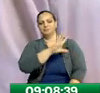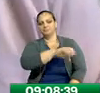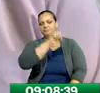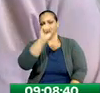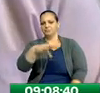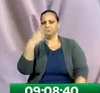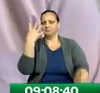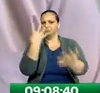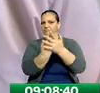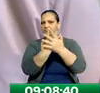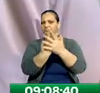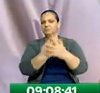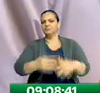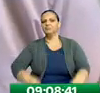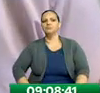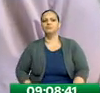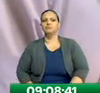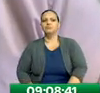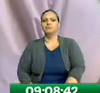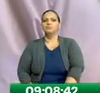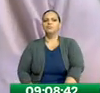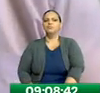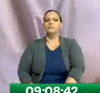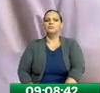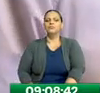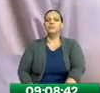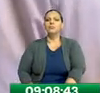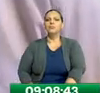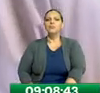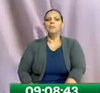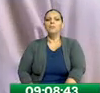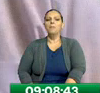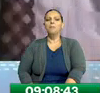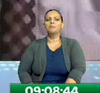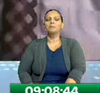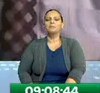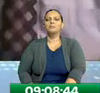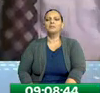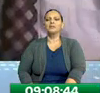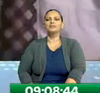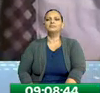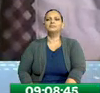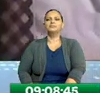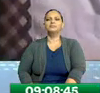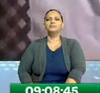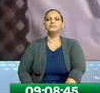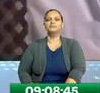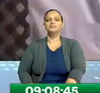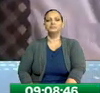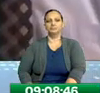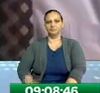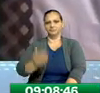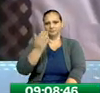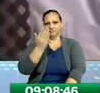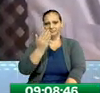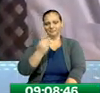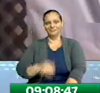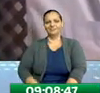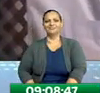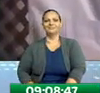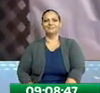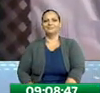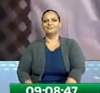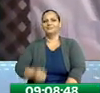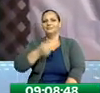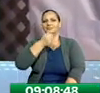Ahora vamos a salir nuevamente a las calles de la ciudad, al recorrer Guayaquil como lo hacemos de costumbre, y nos